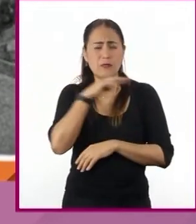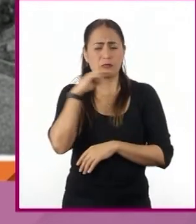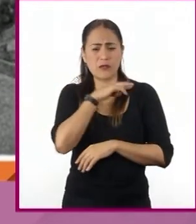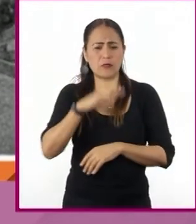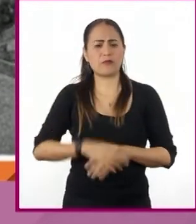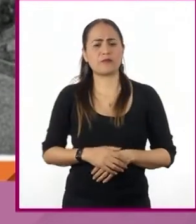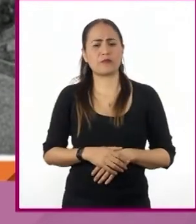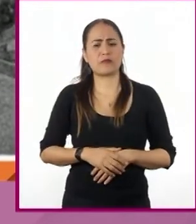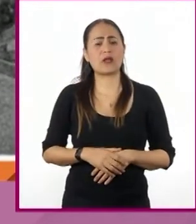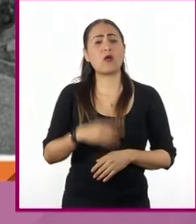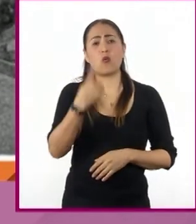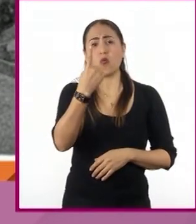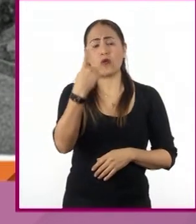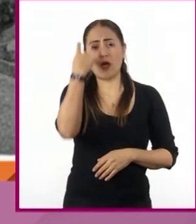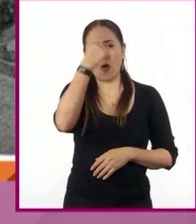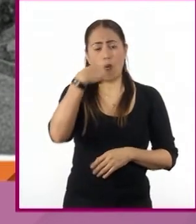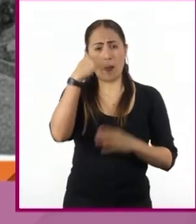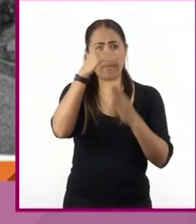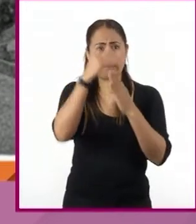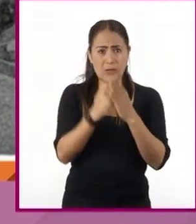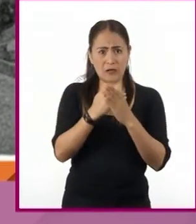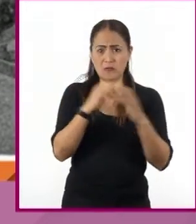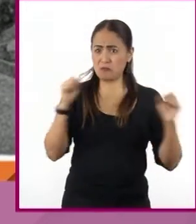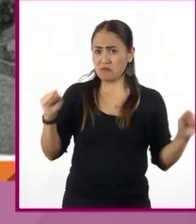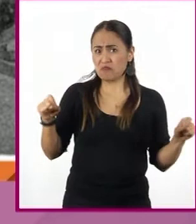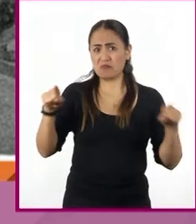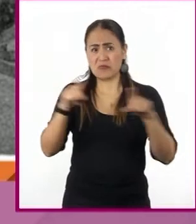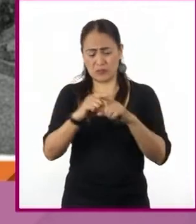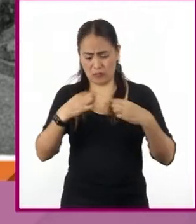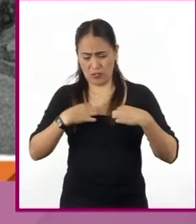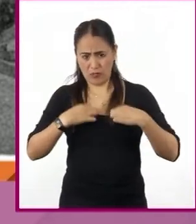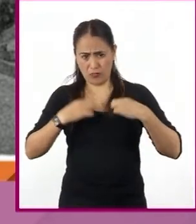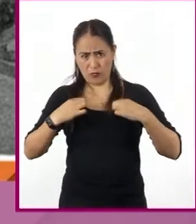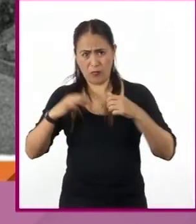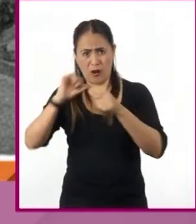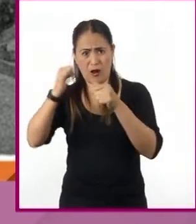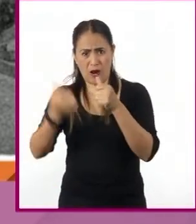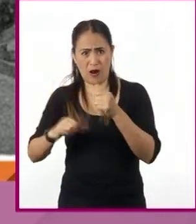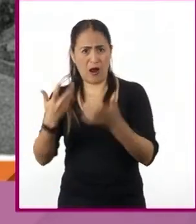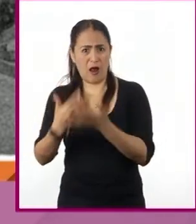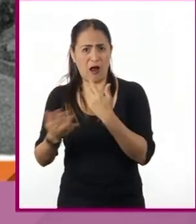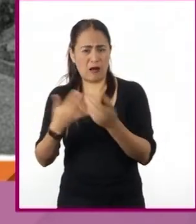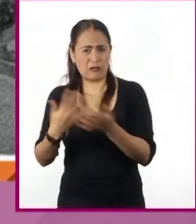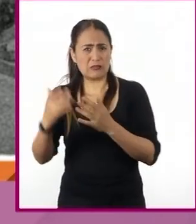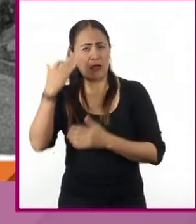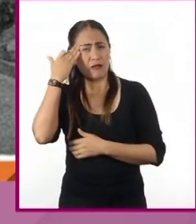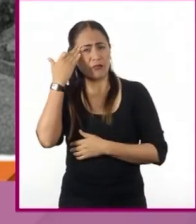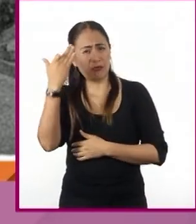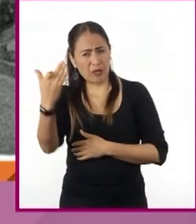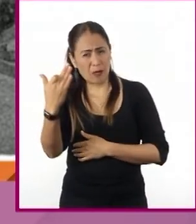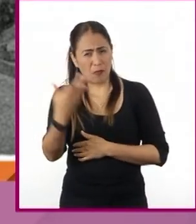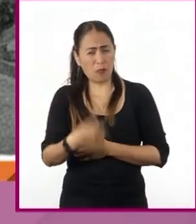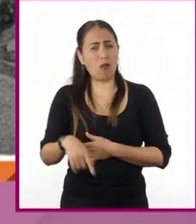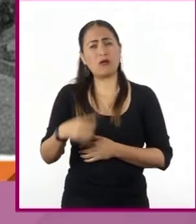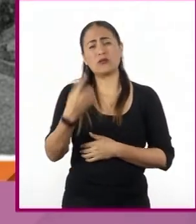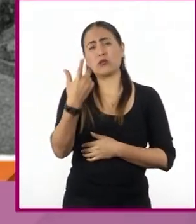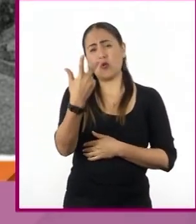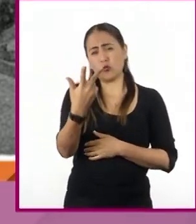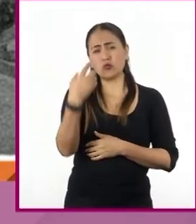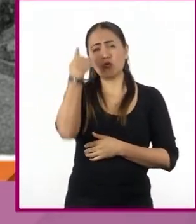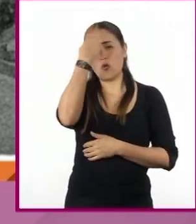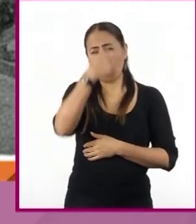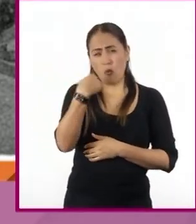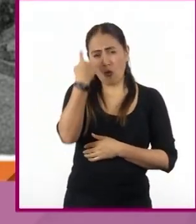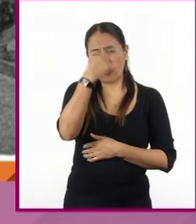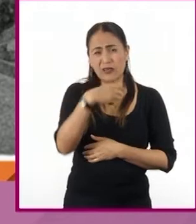mecánicos les tomaba menos de 1 hora tejer la misma cantidad de tela que a un artesano tejedor le costaba el trabajo de toda una jornada, y eso era